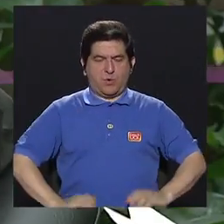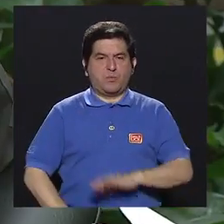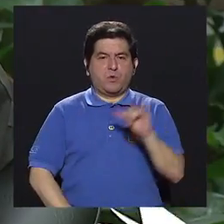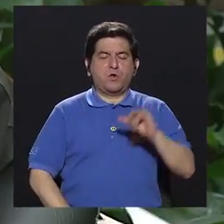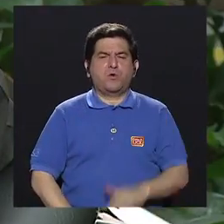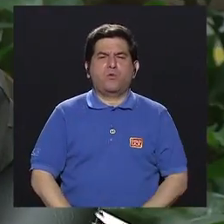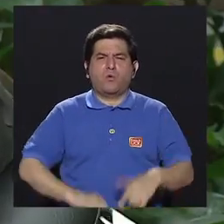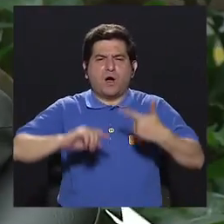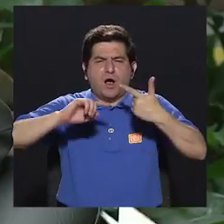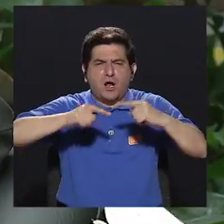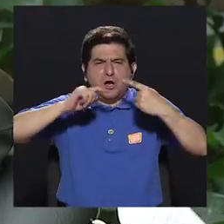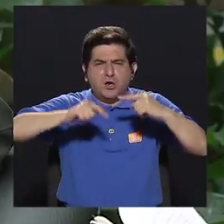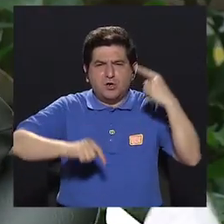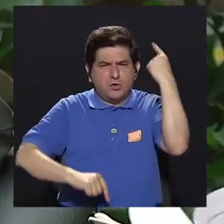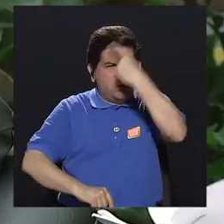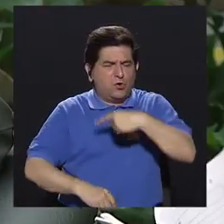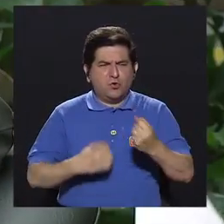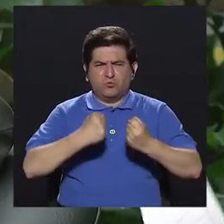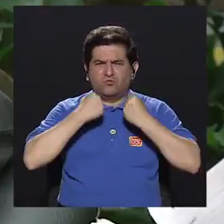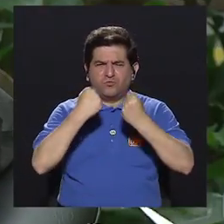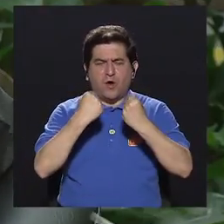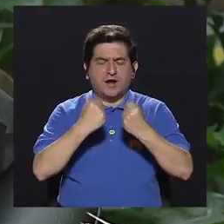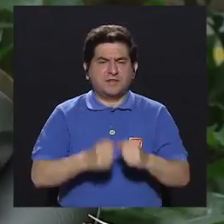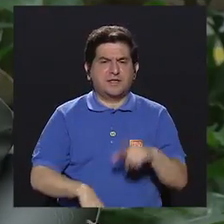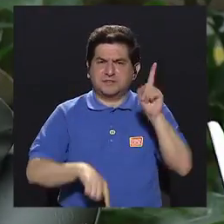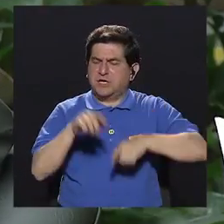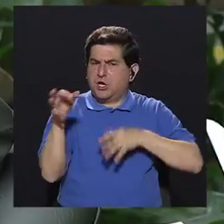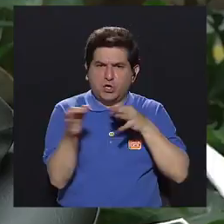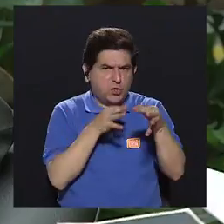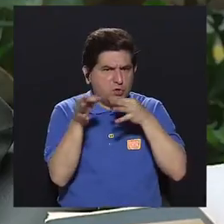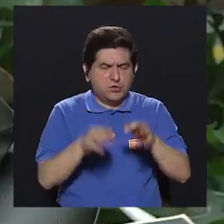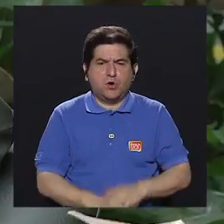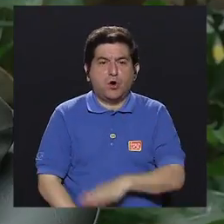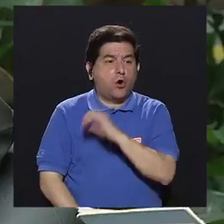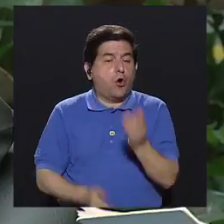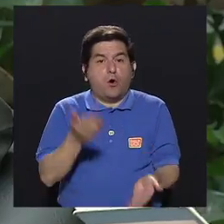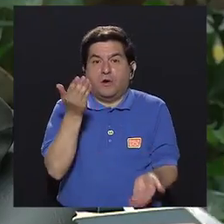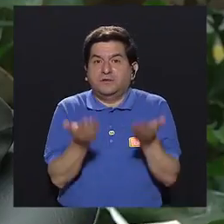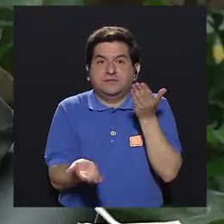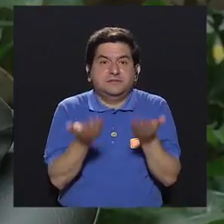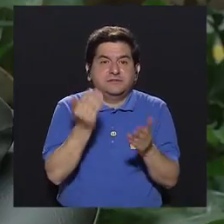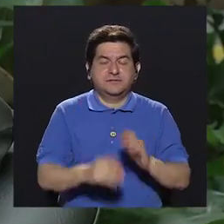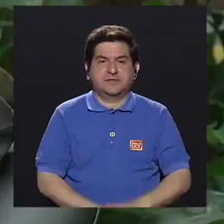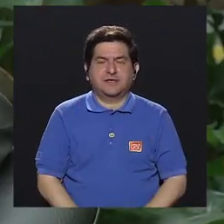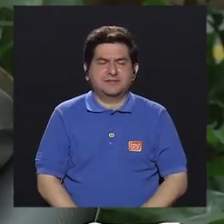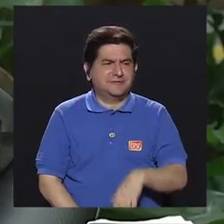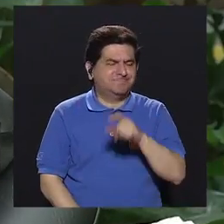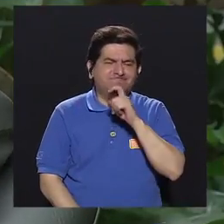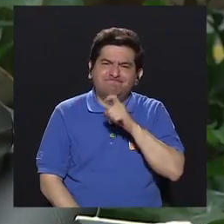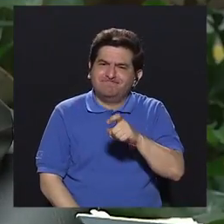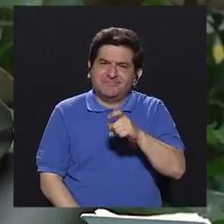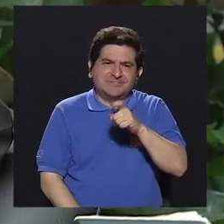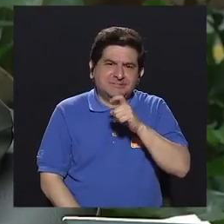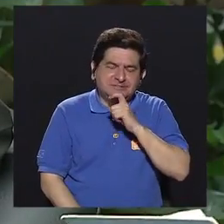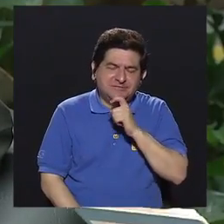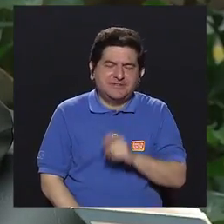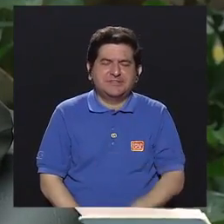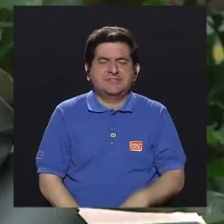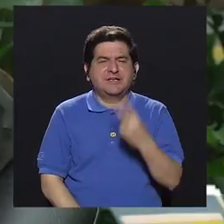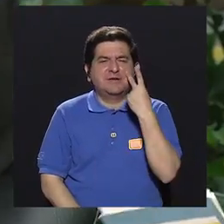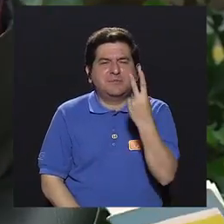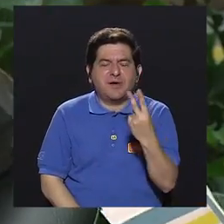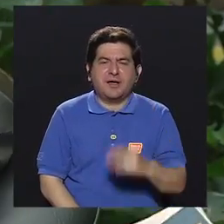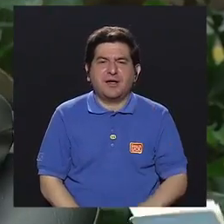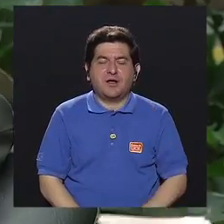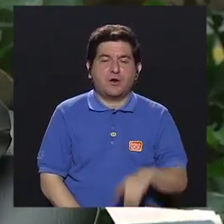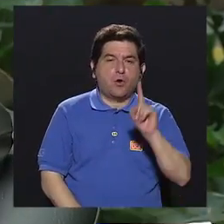también dolores repentinos de cabeza demasiado fuertes, inexplicables. Puede presentarse también dificultades en la visión,